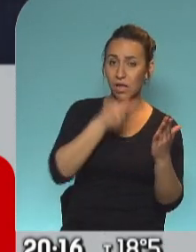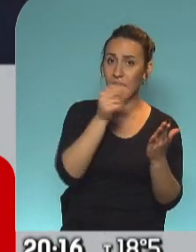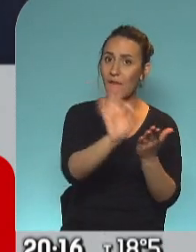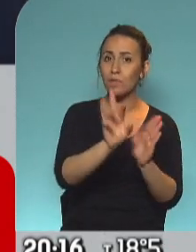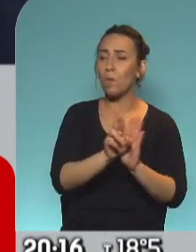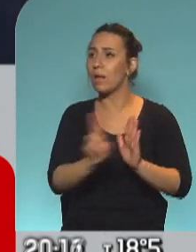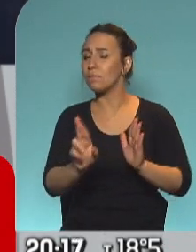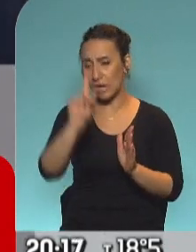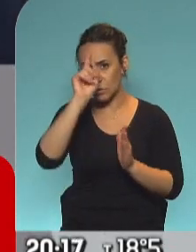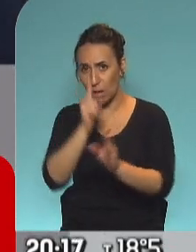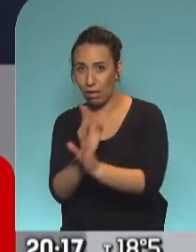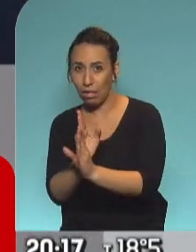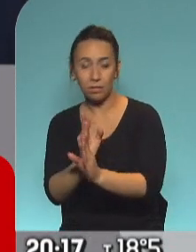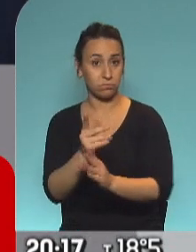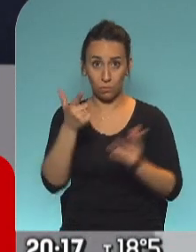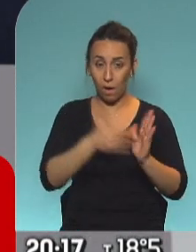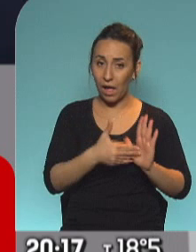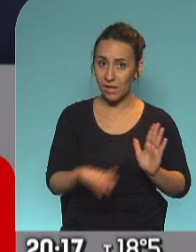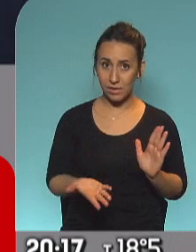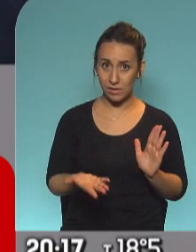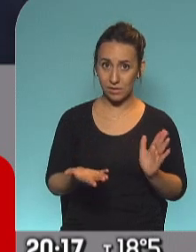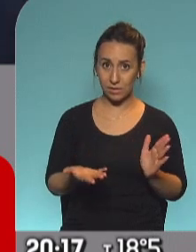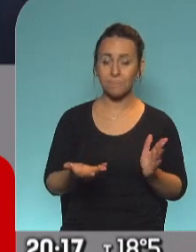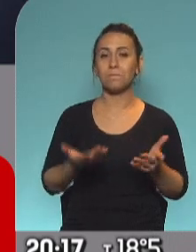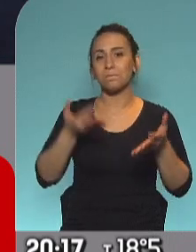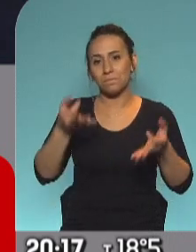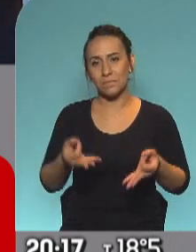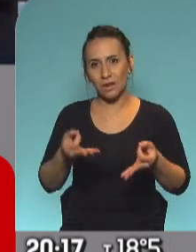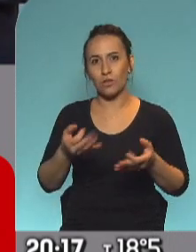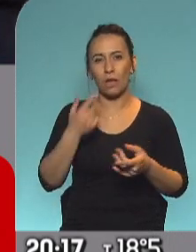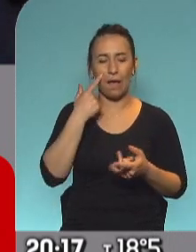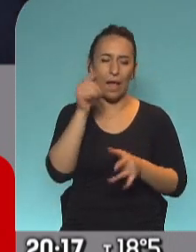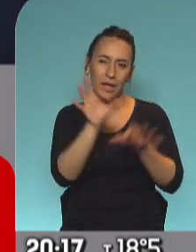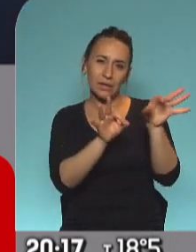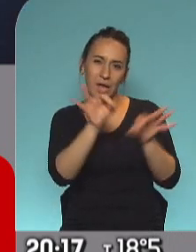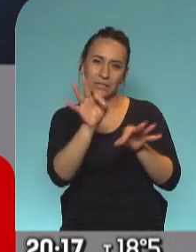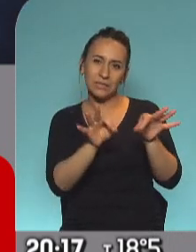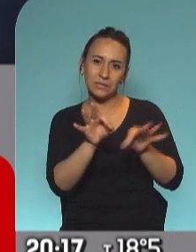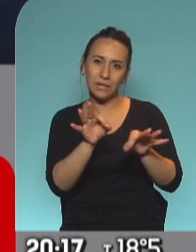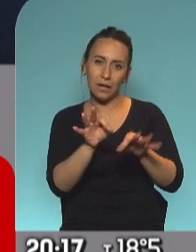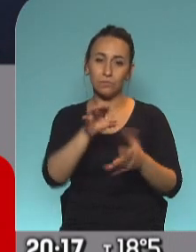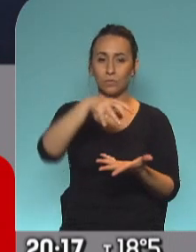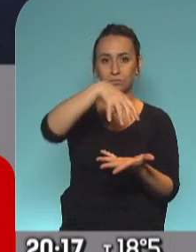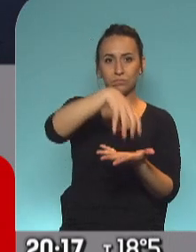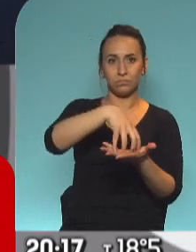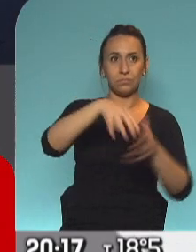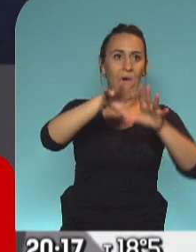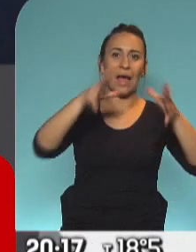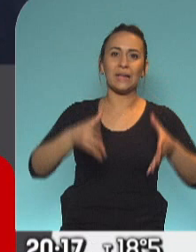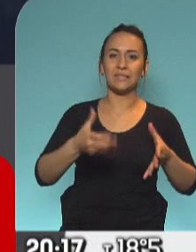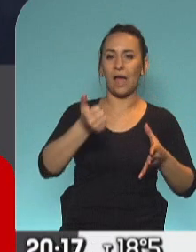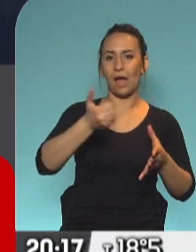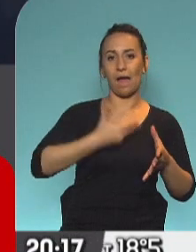Ministro. Digamos, no, la realidad es que uno cuando analiza el comportamiento de la AFI macrista,